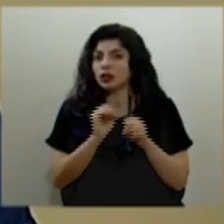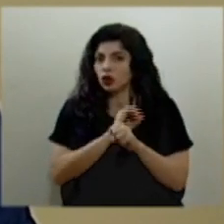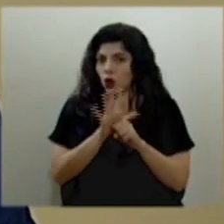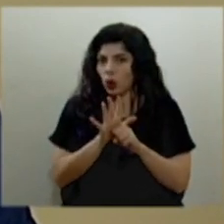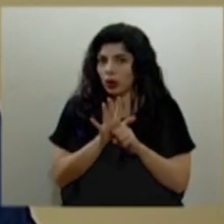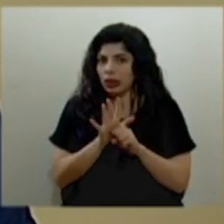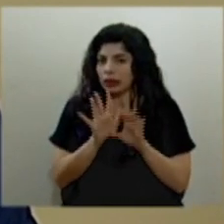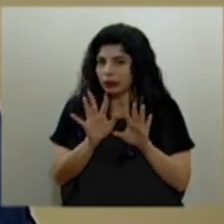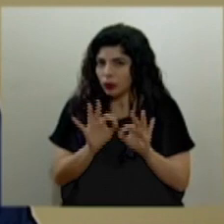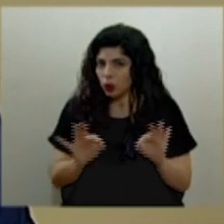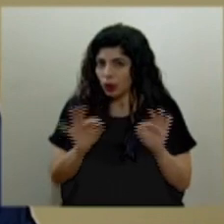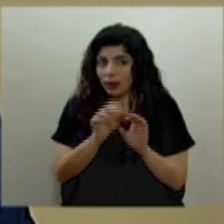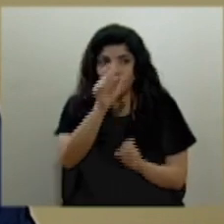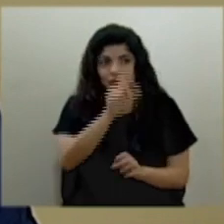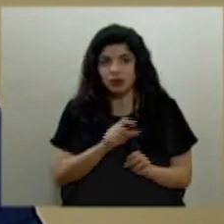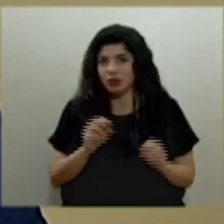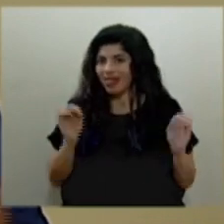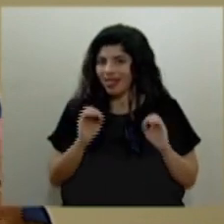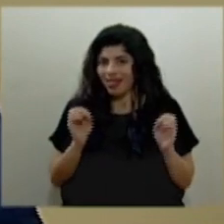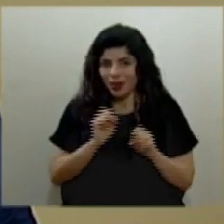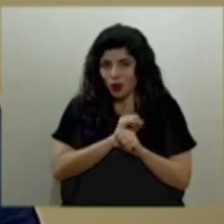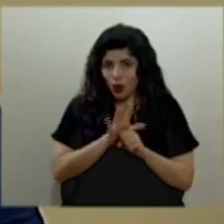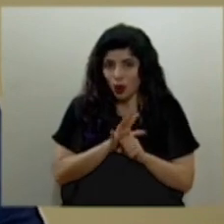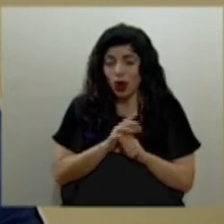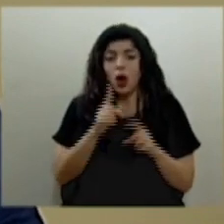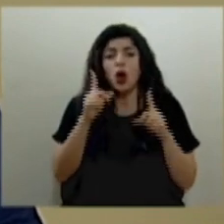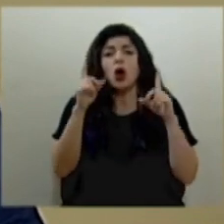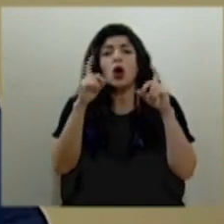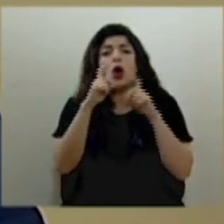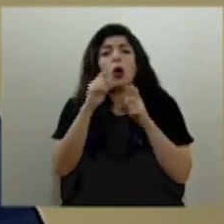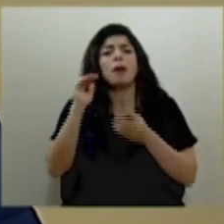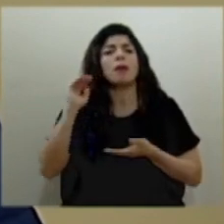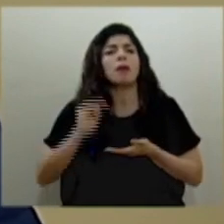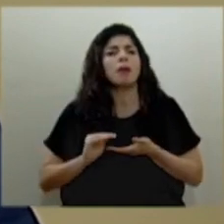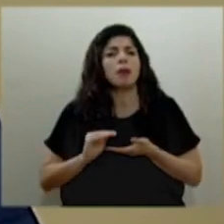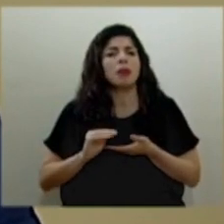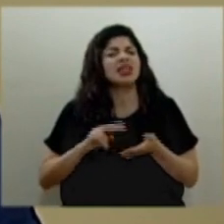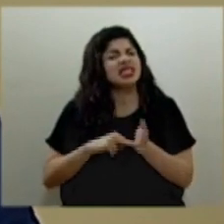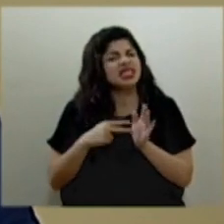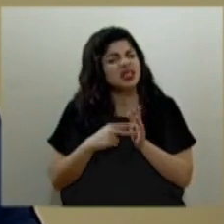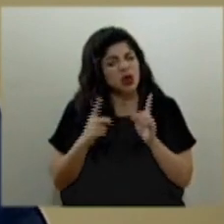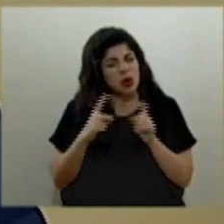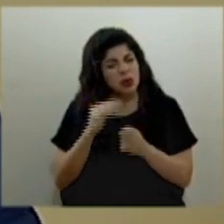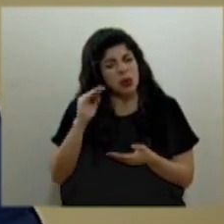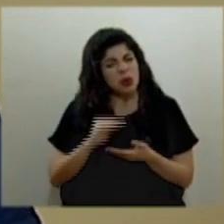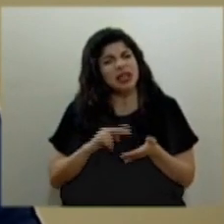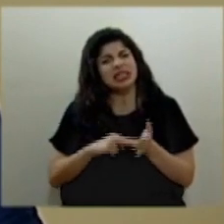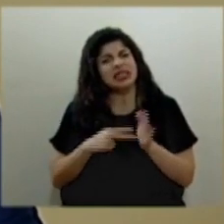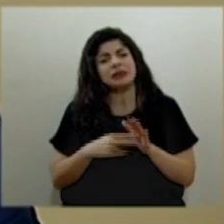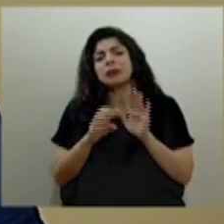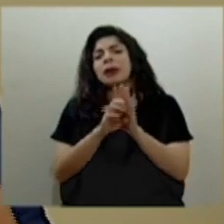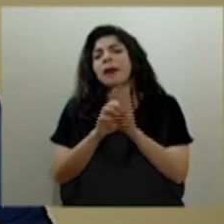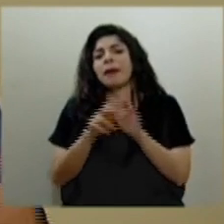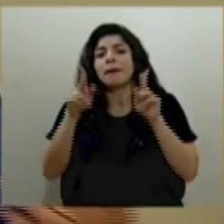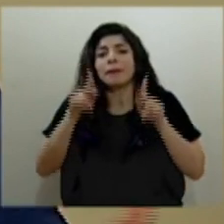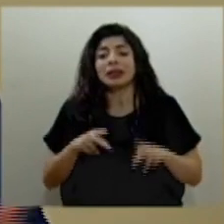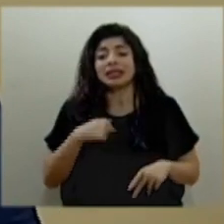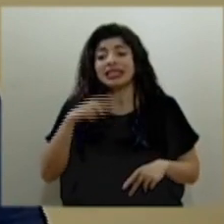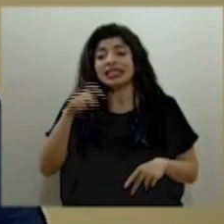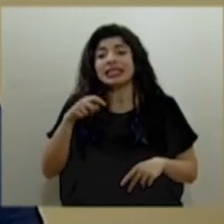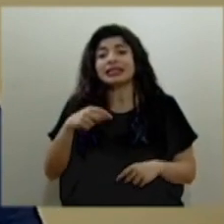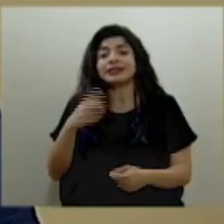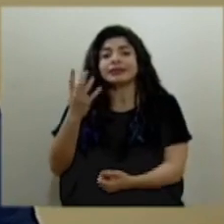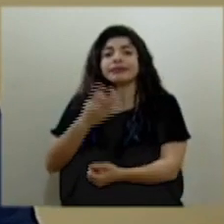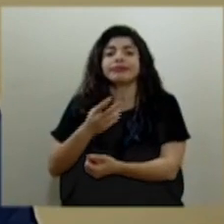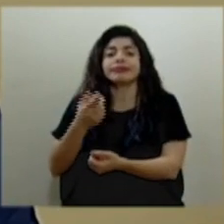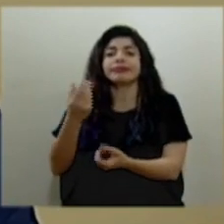que ser muy claros, son pacientes no COVID y de baja complejidad. ¿A qué me refiero con baja complejidad? Pacientes que requieran completar